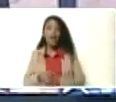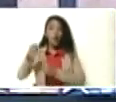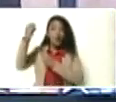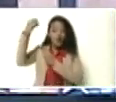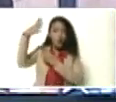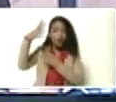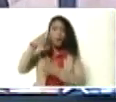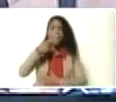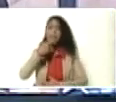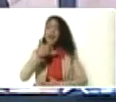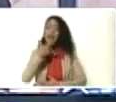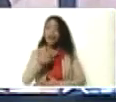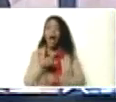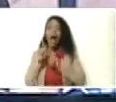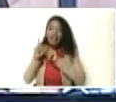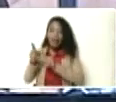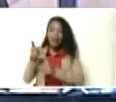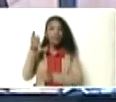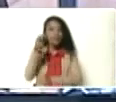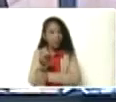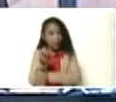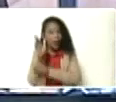de la belleza. Así tiene que ser.